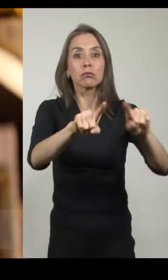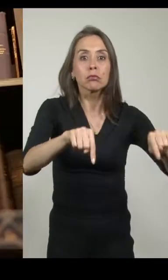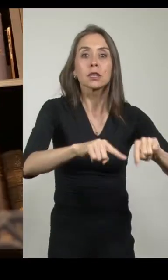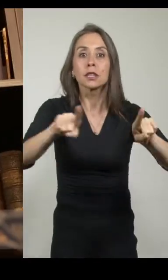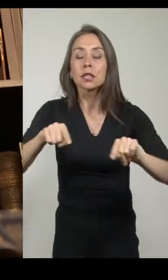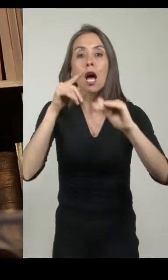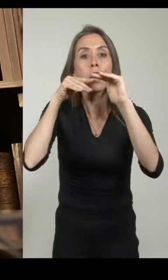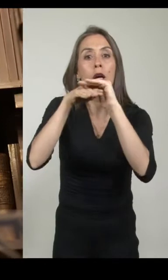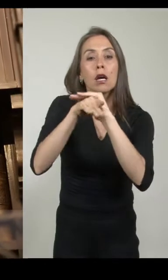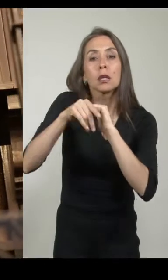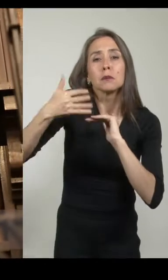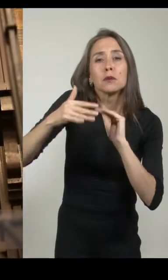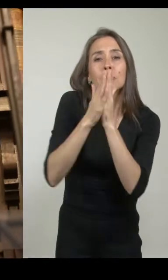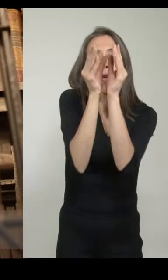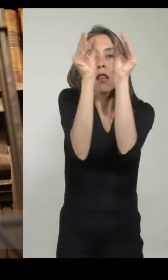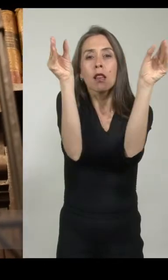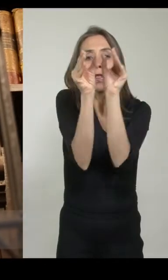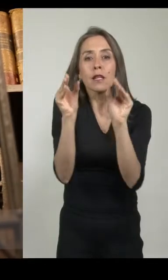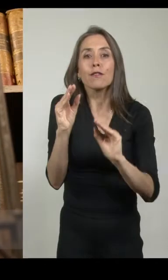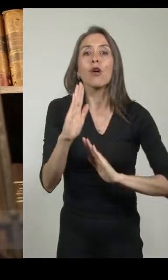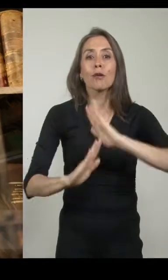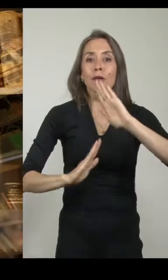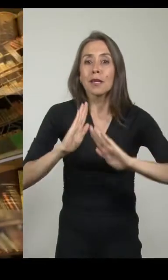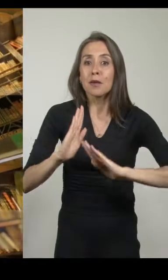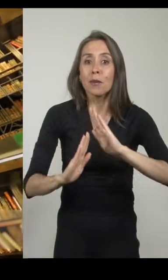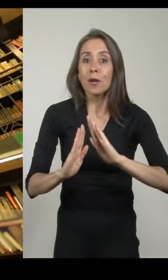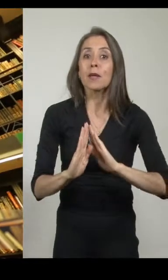reúnen parte del tesoro bibliográfico que conserva nuestra institución.